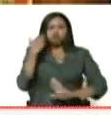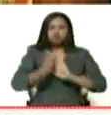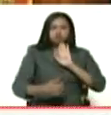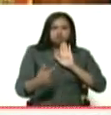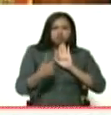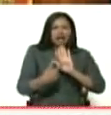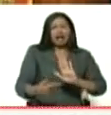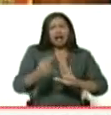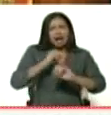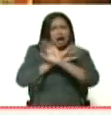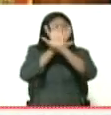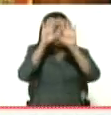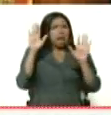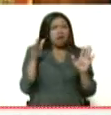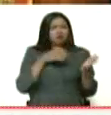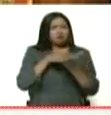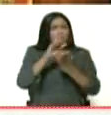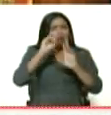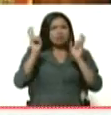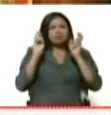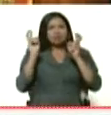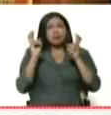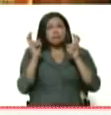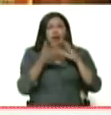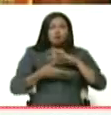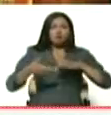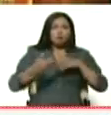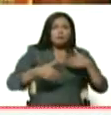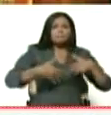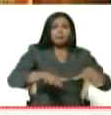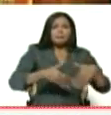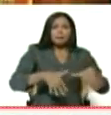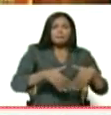claro sobre el tema del Esequibo